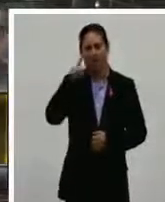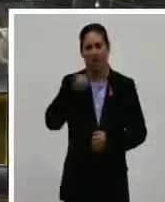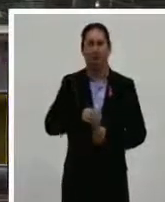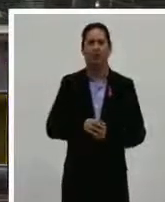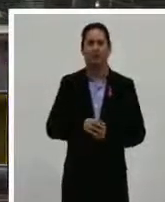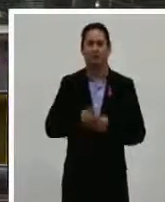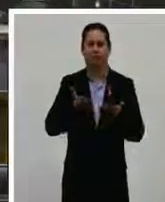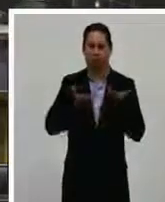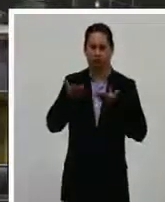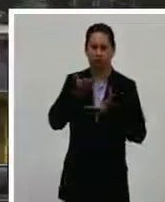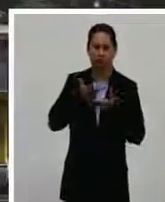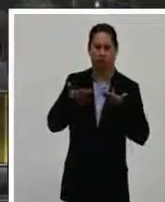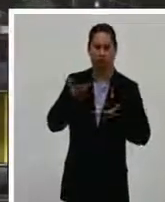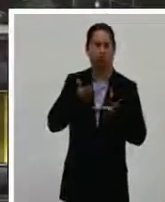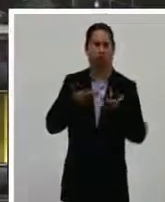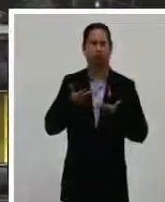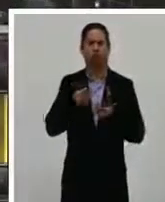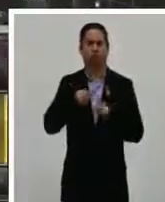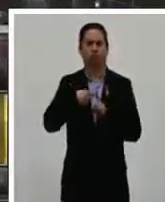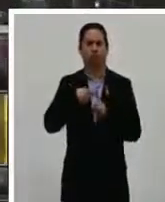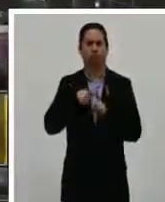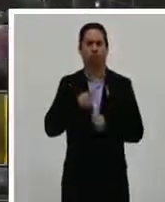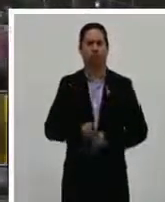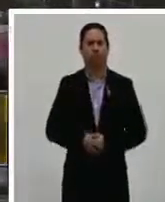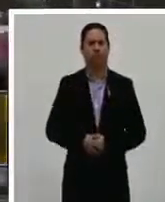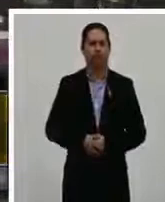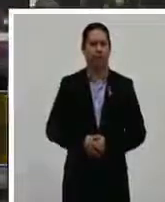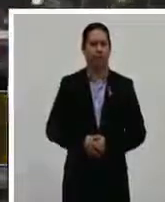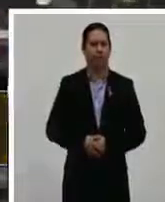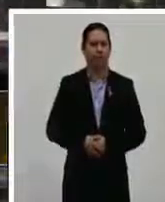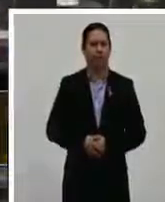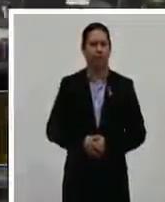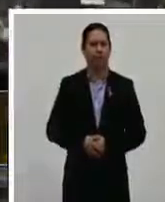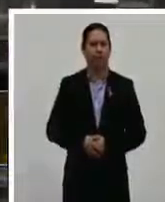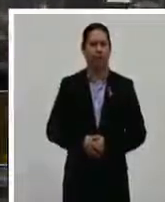argumentar a favor del dictamen que se discute